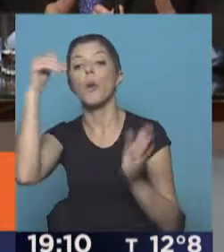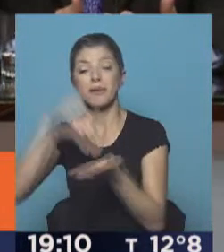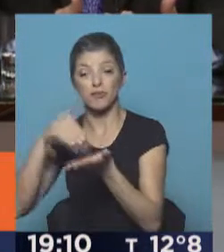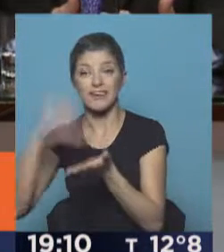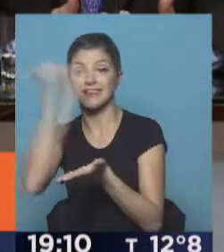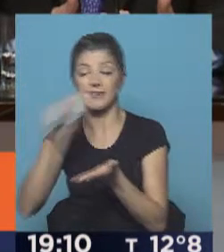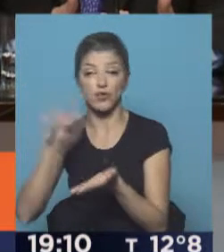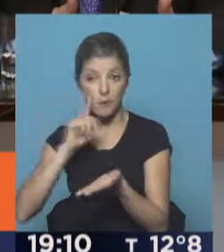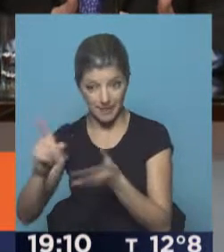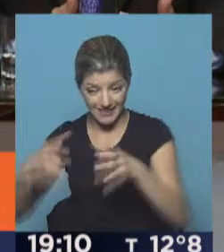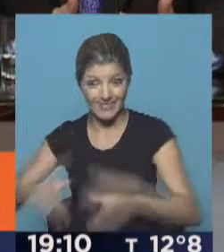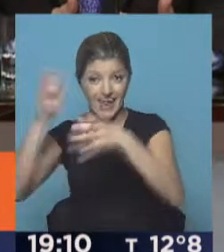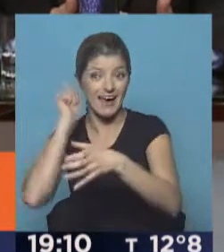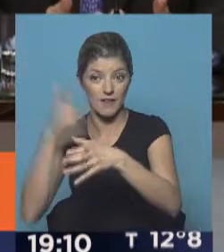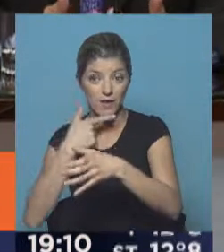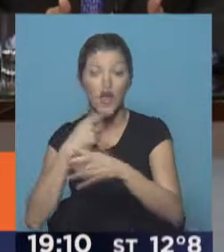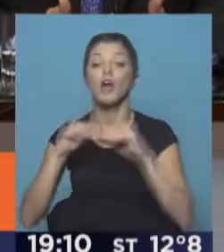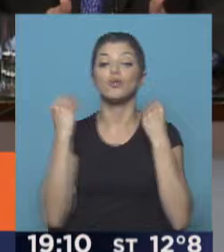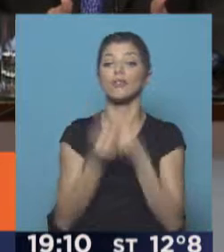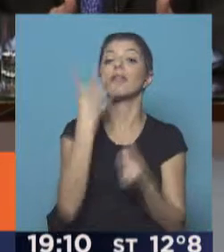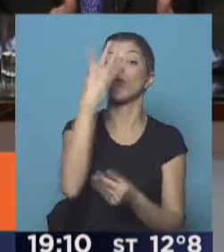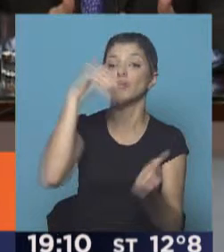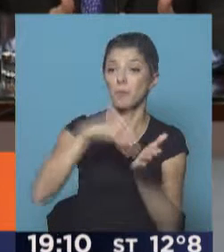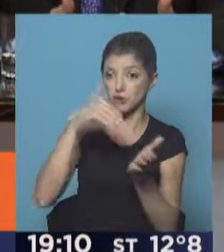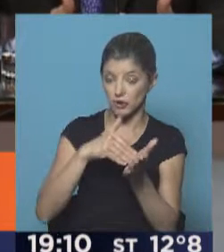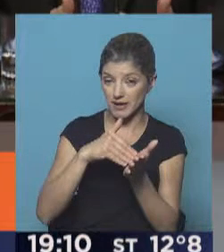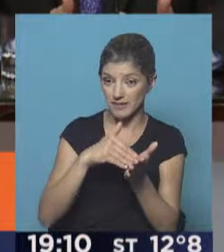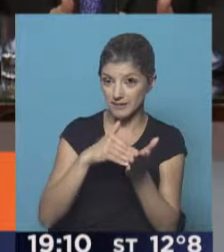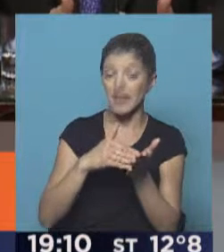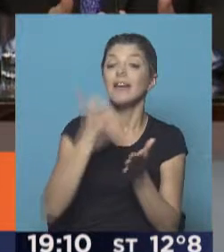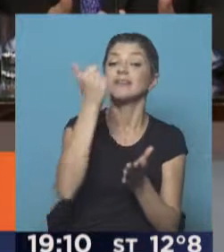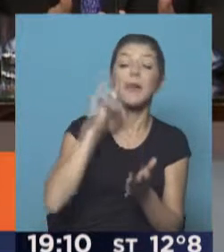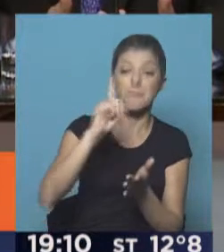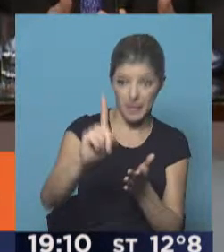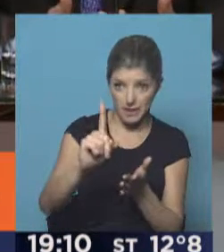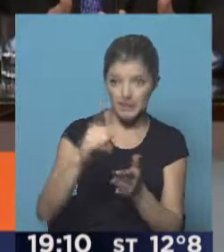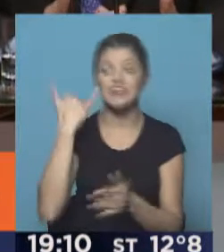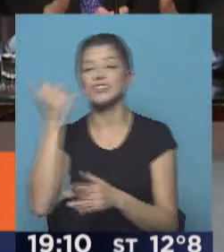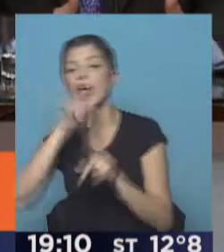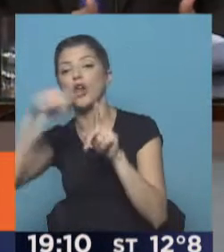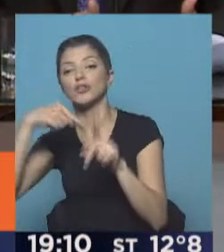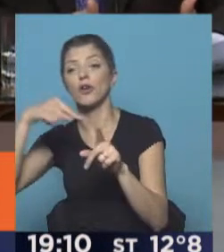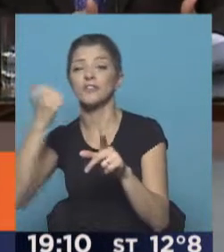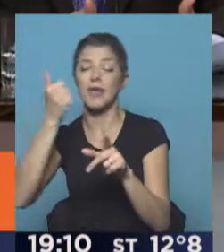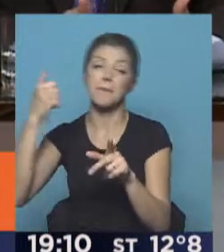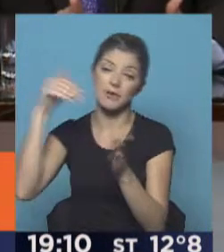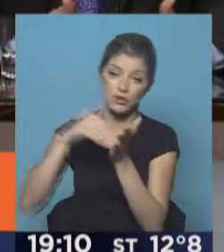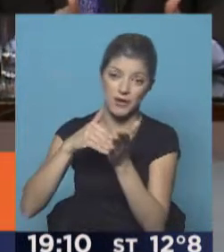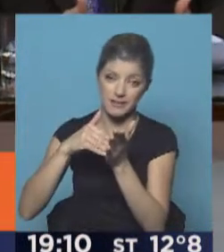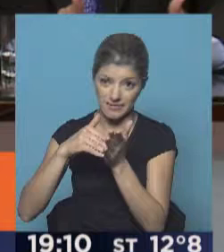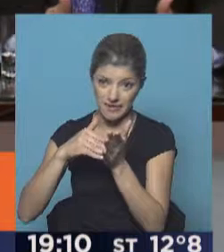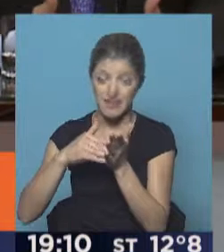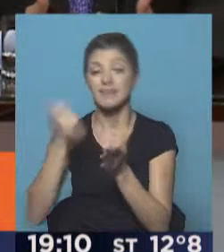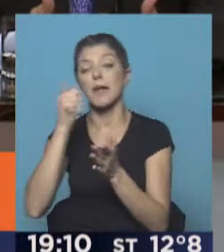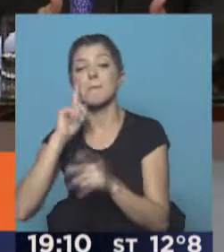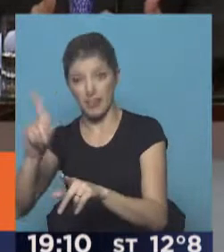garrafa social son 4.100.000. Y en el caso de la electricidad ya estamos por 3.700.000. Entonces, también el gas